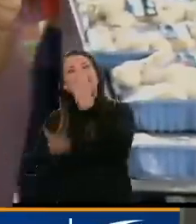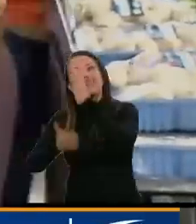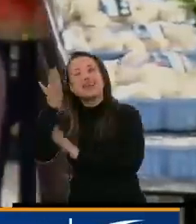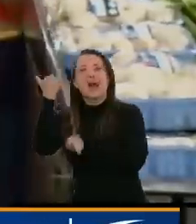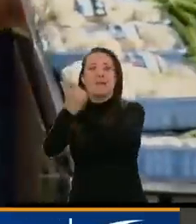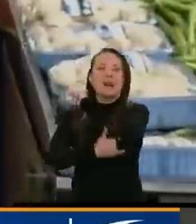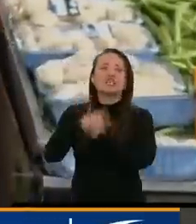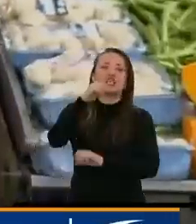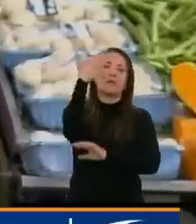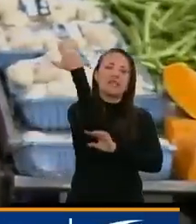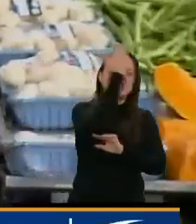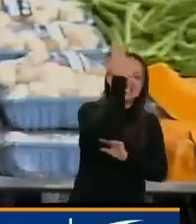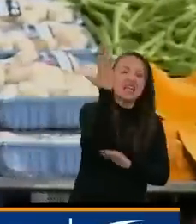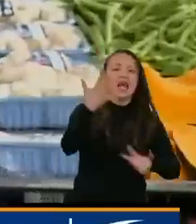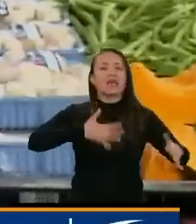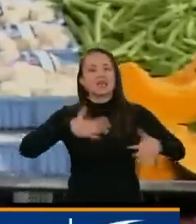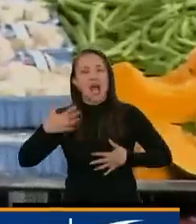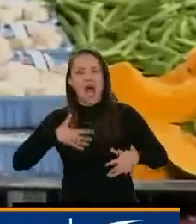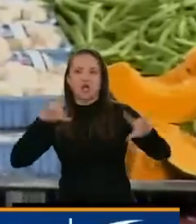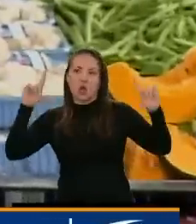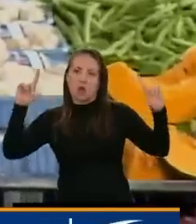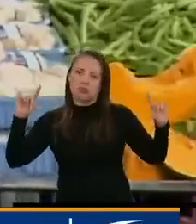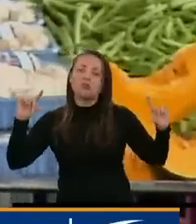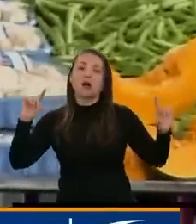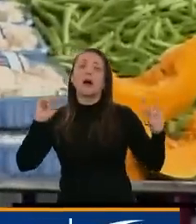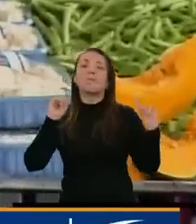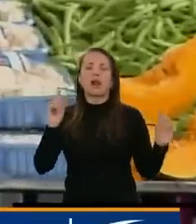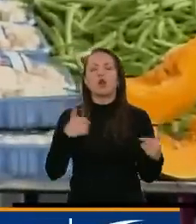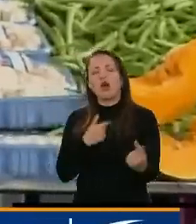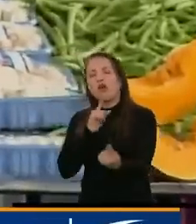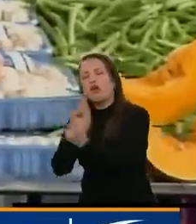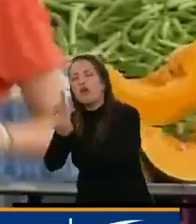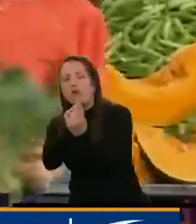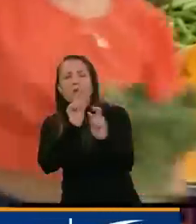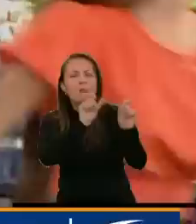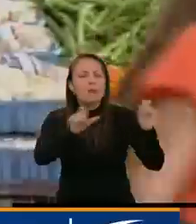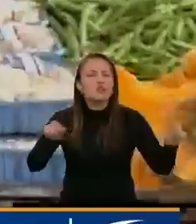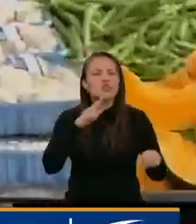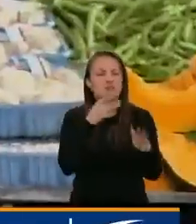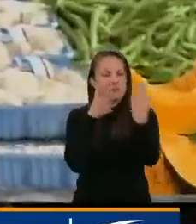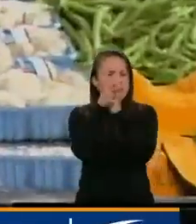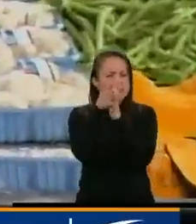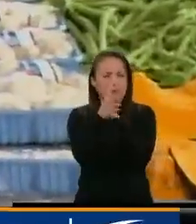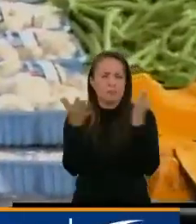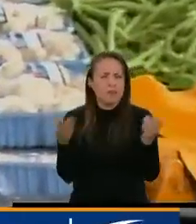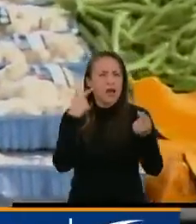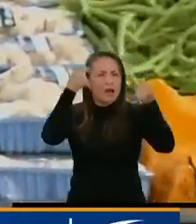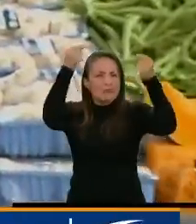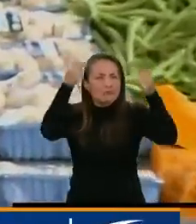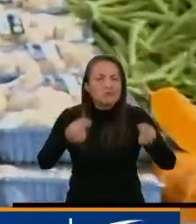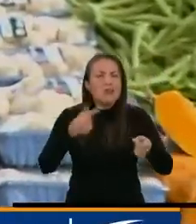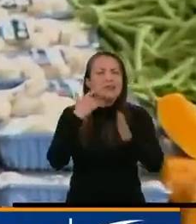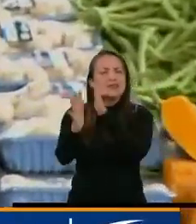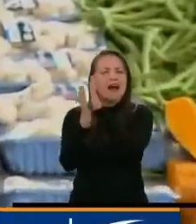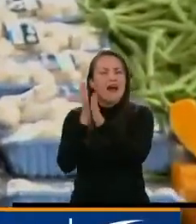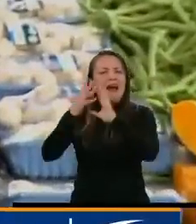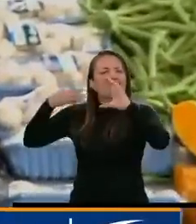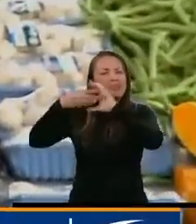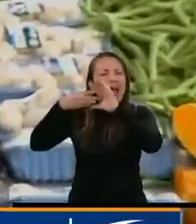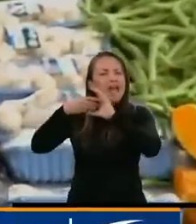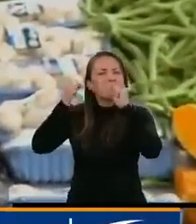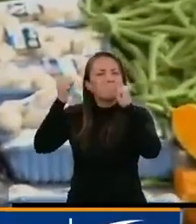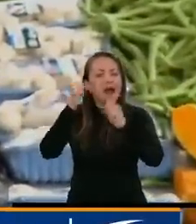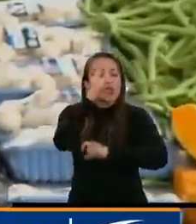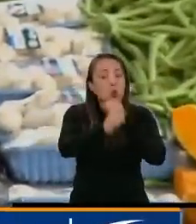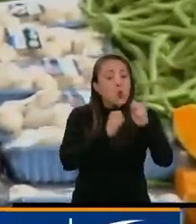a cine y al teatro. Pero nosotros hablamos con las personas y les tenemos los datos, las cifras, según el DANE, de lo que más subió en